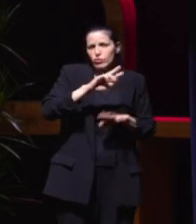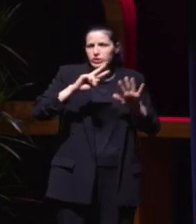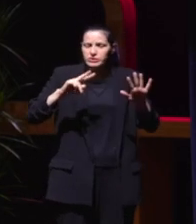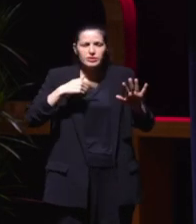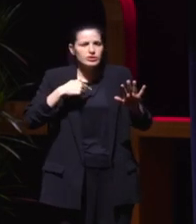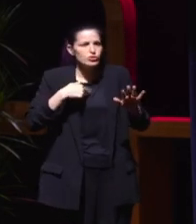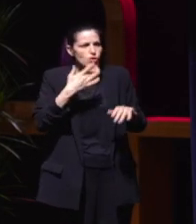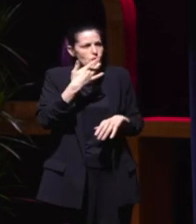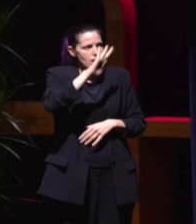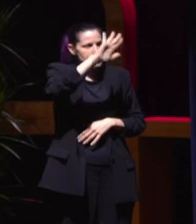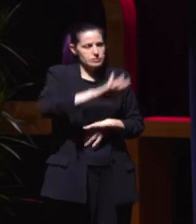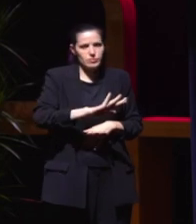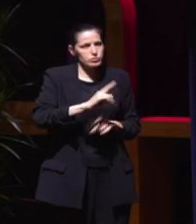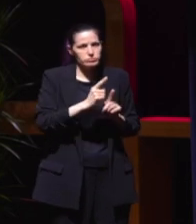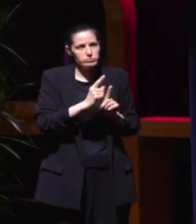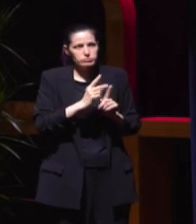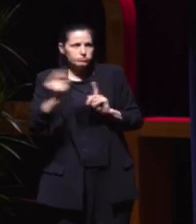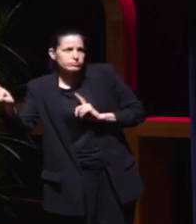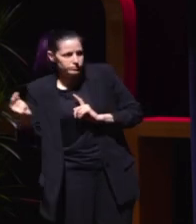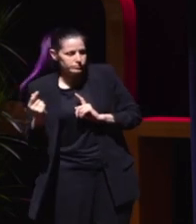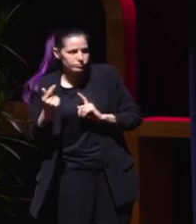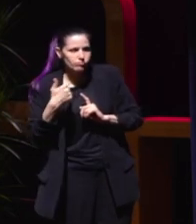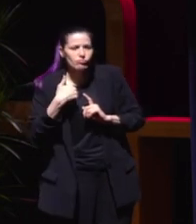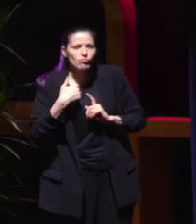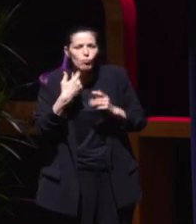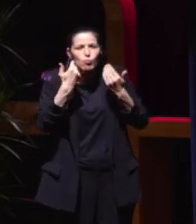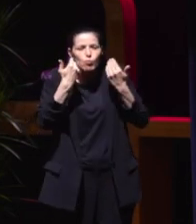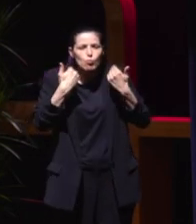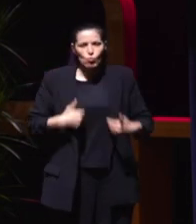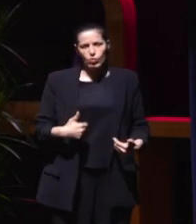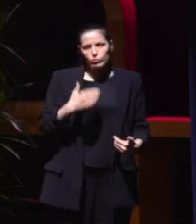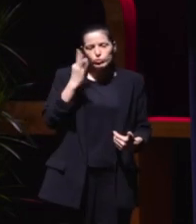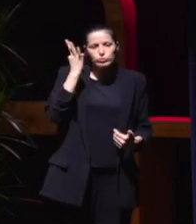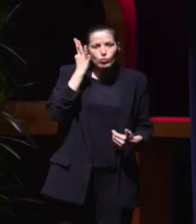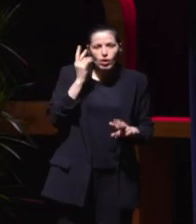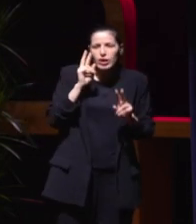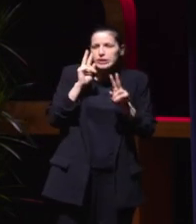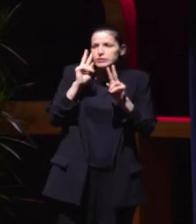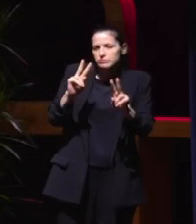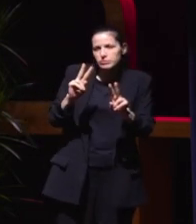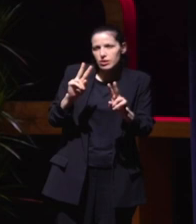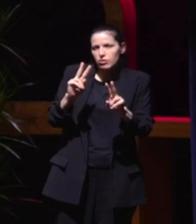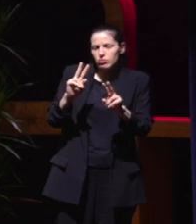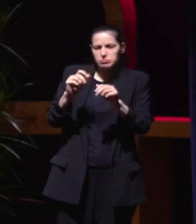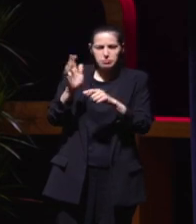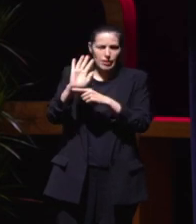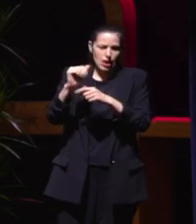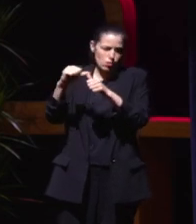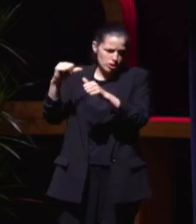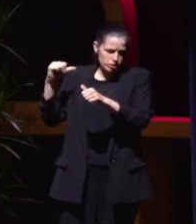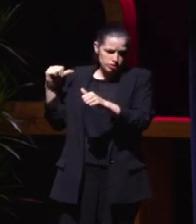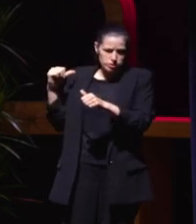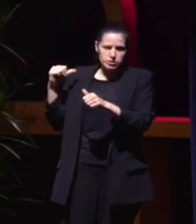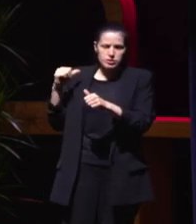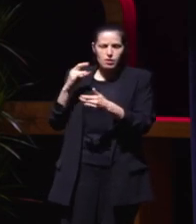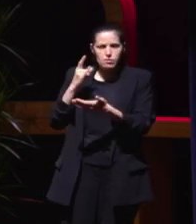yo he crecido con esos cuerpos de estas mujeres no que cada vez que veo catering a sus 80